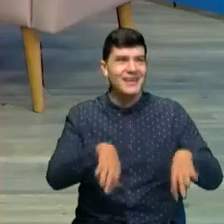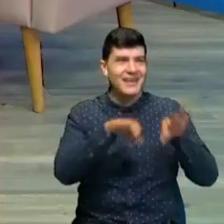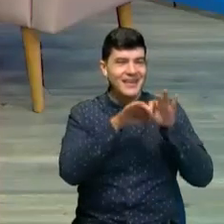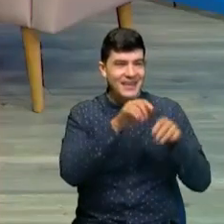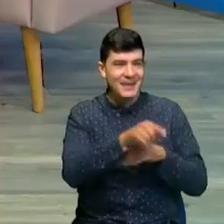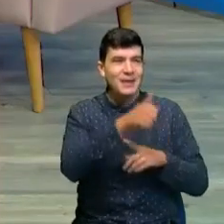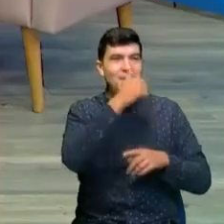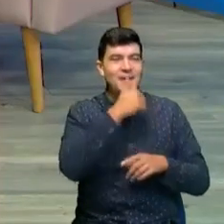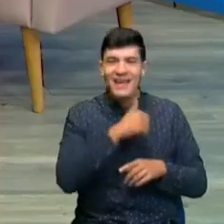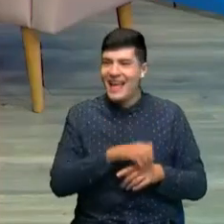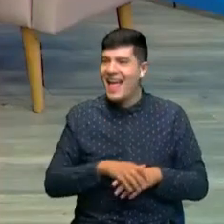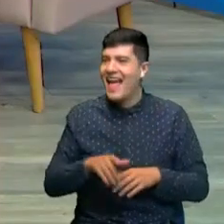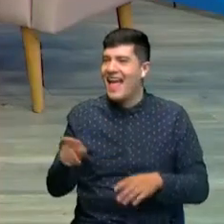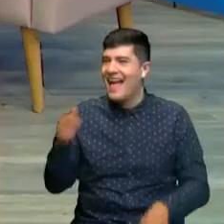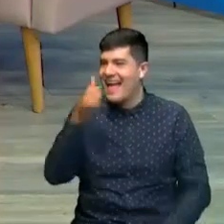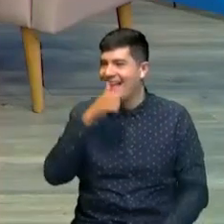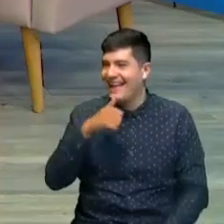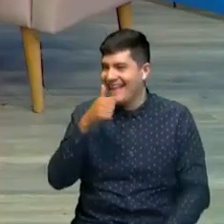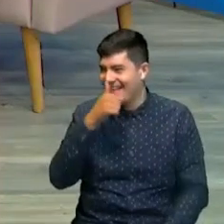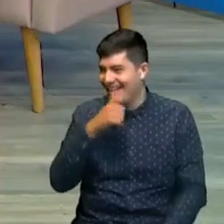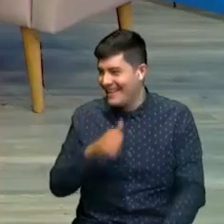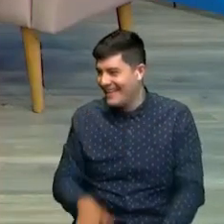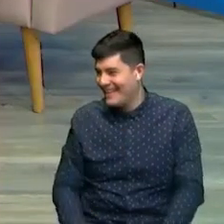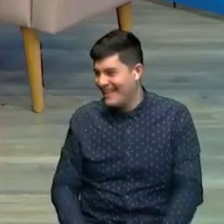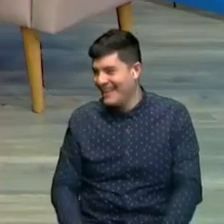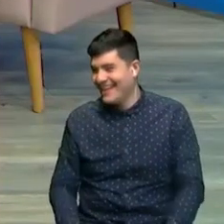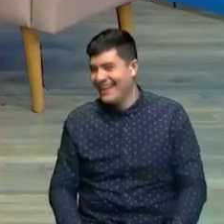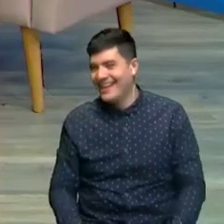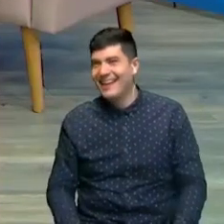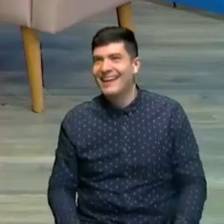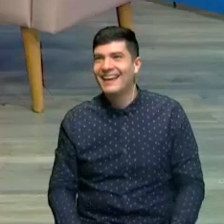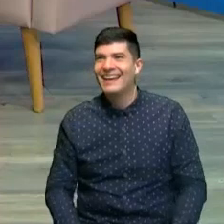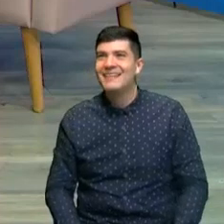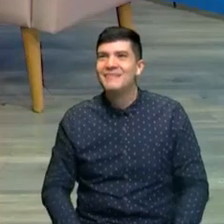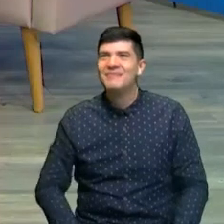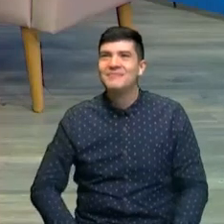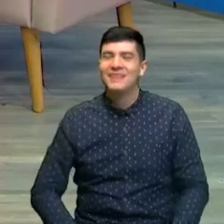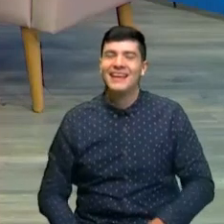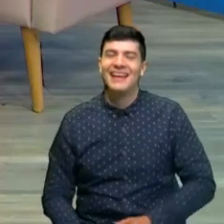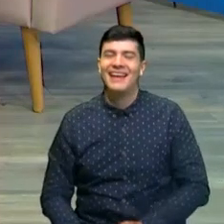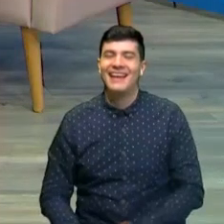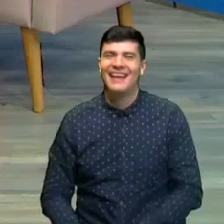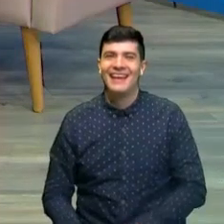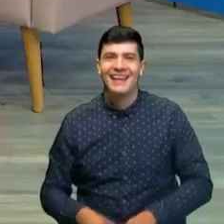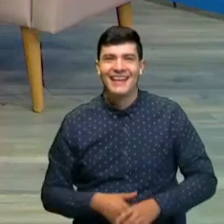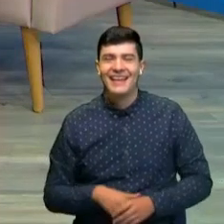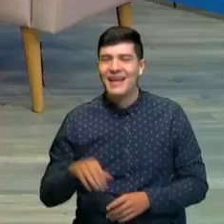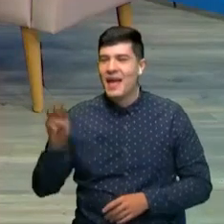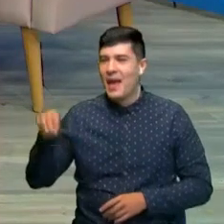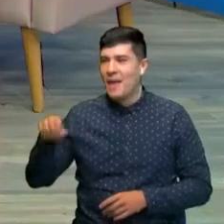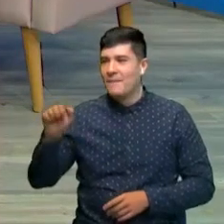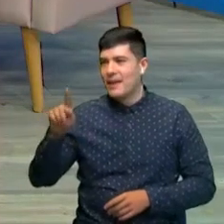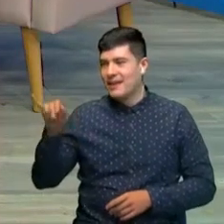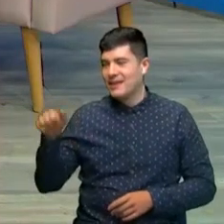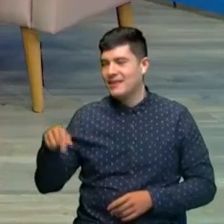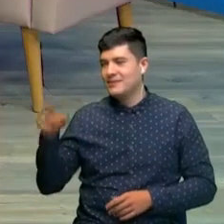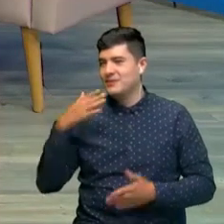soportarse. Atendamos a la señora Mayra, que está con nosotros en línea. Doña Mayra, ¿cómo le va? María, perdón, doña